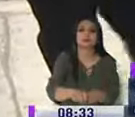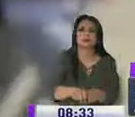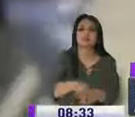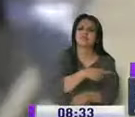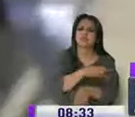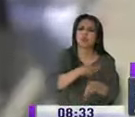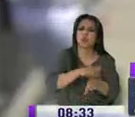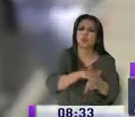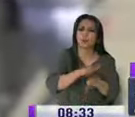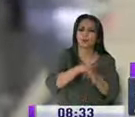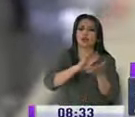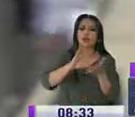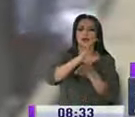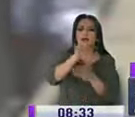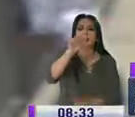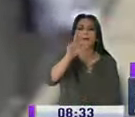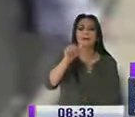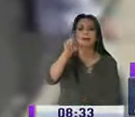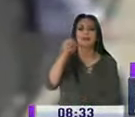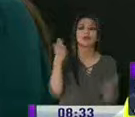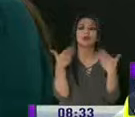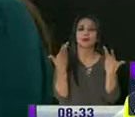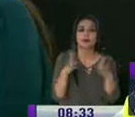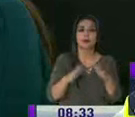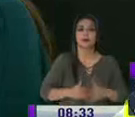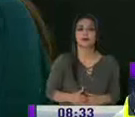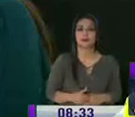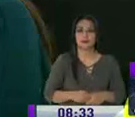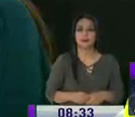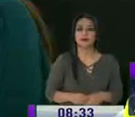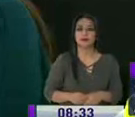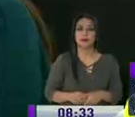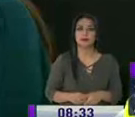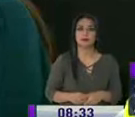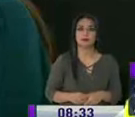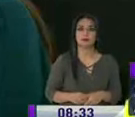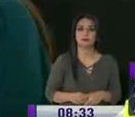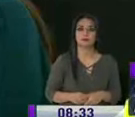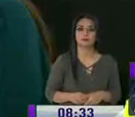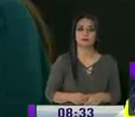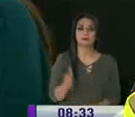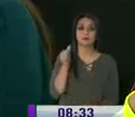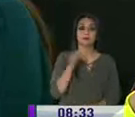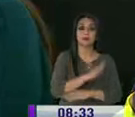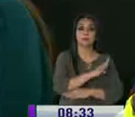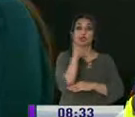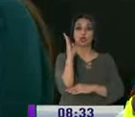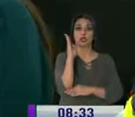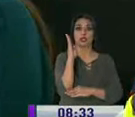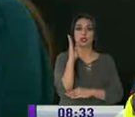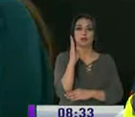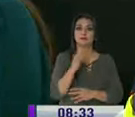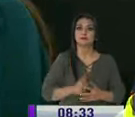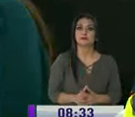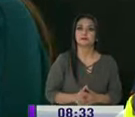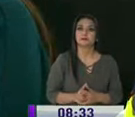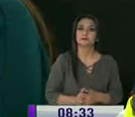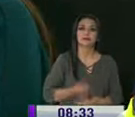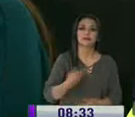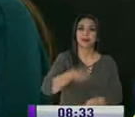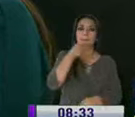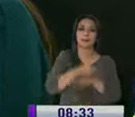vista, quizás el video hace que yo diga que emitió un chirlazo, y la verdad es que es una